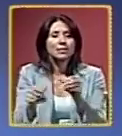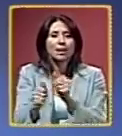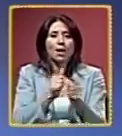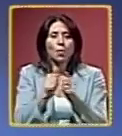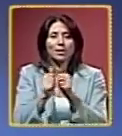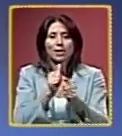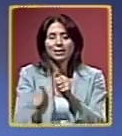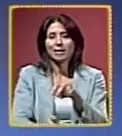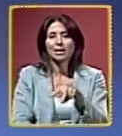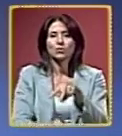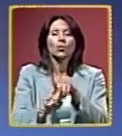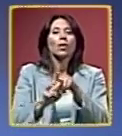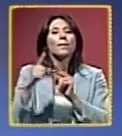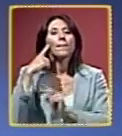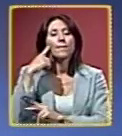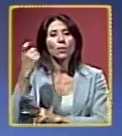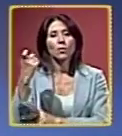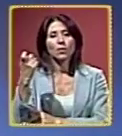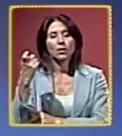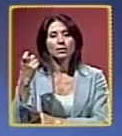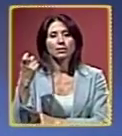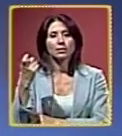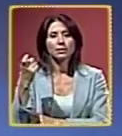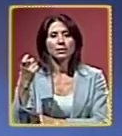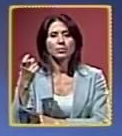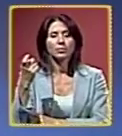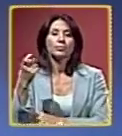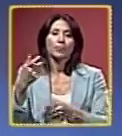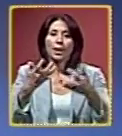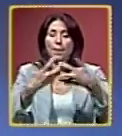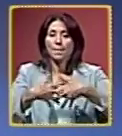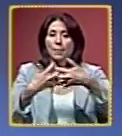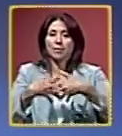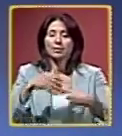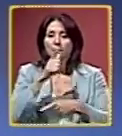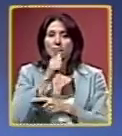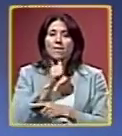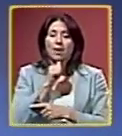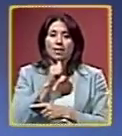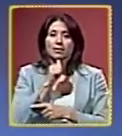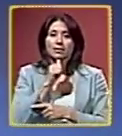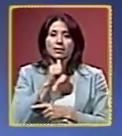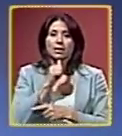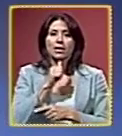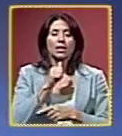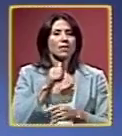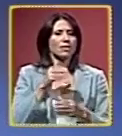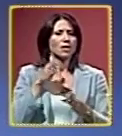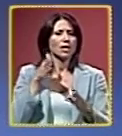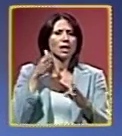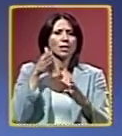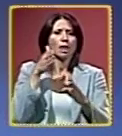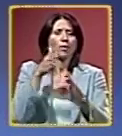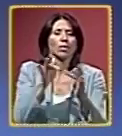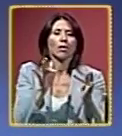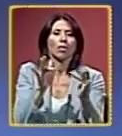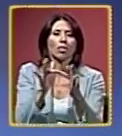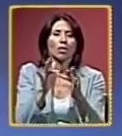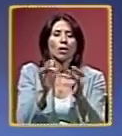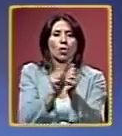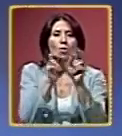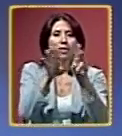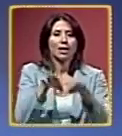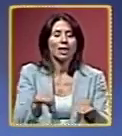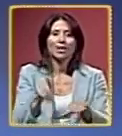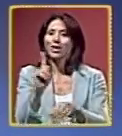hecho de que las empresas privadas se conectan directamente por Internet y no usan